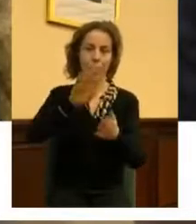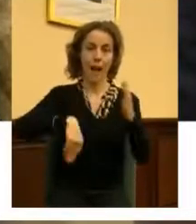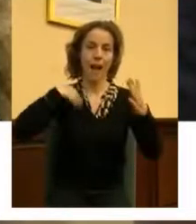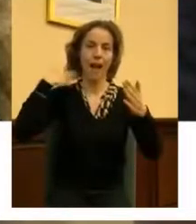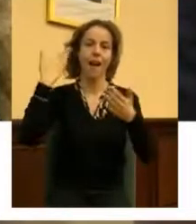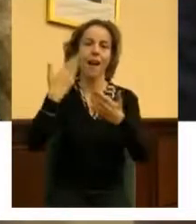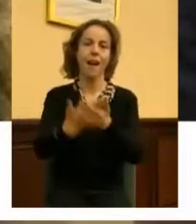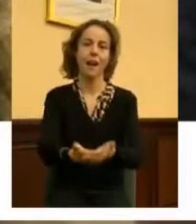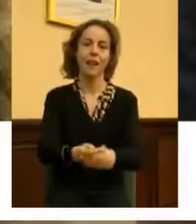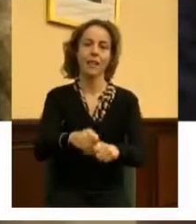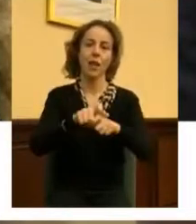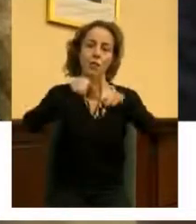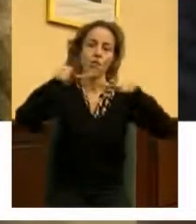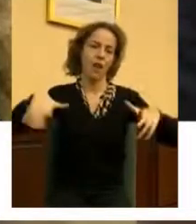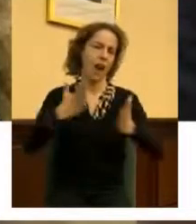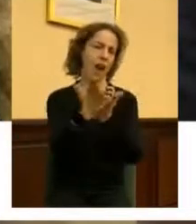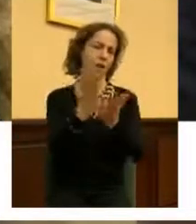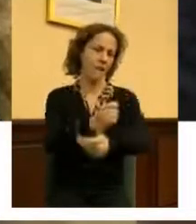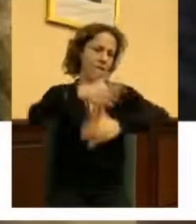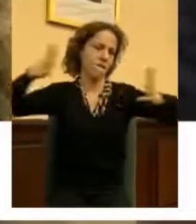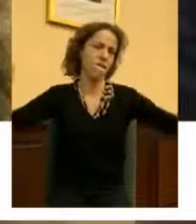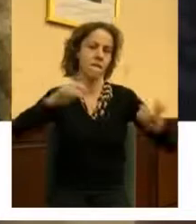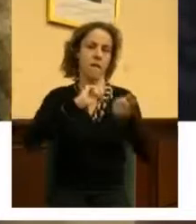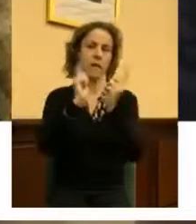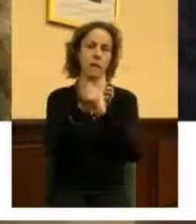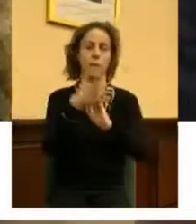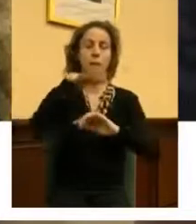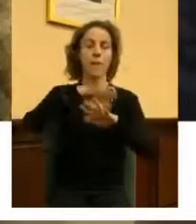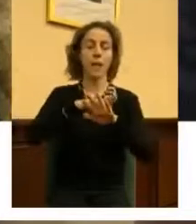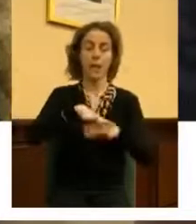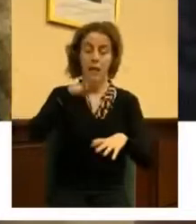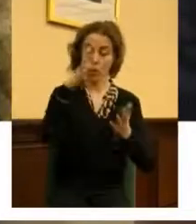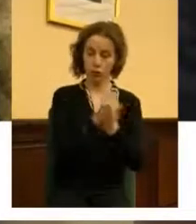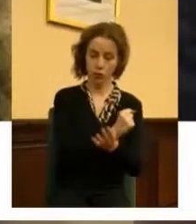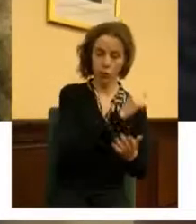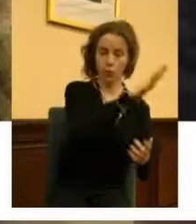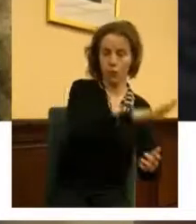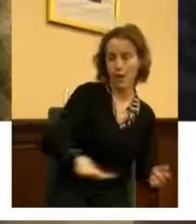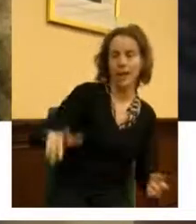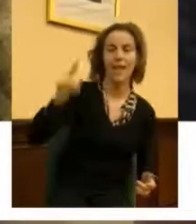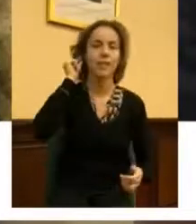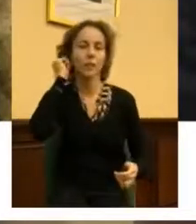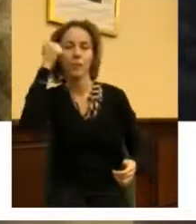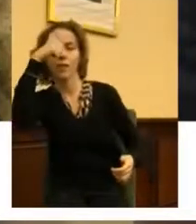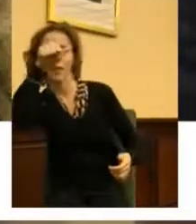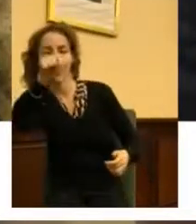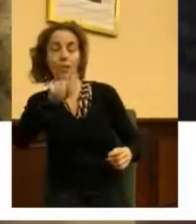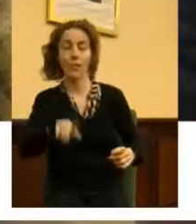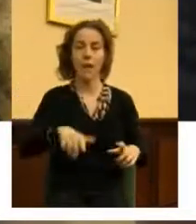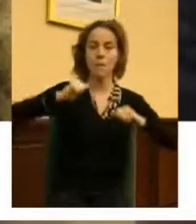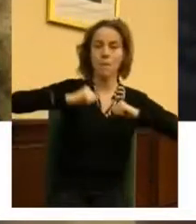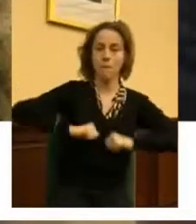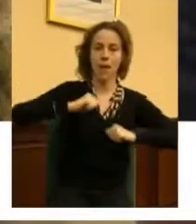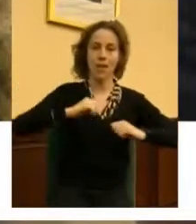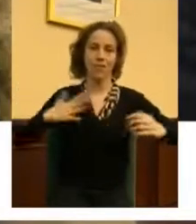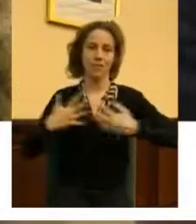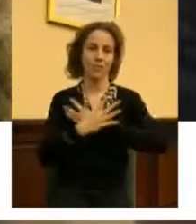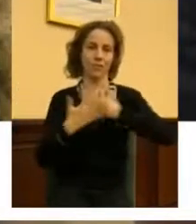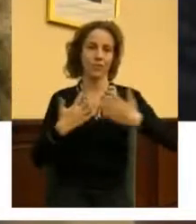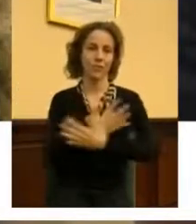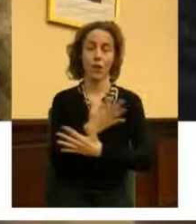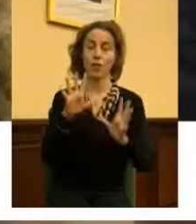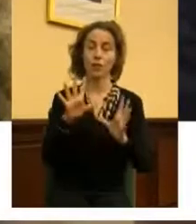una gran aula donde todos, los pequeños y pequeñas y los más mayores,